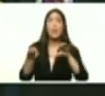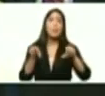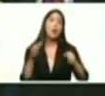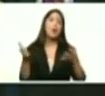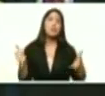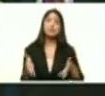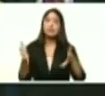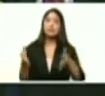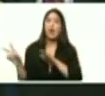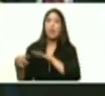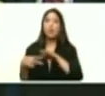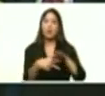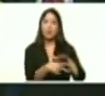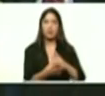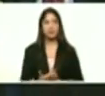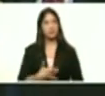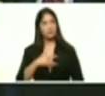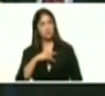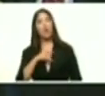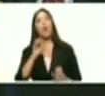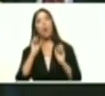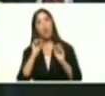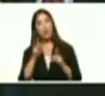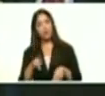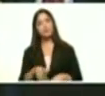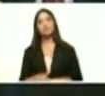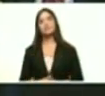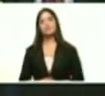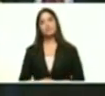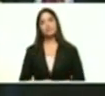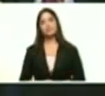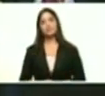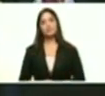estimula el contrabando, está bien, sigue justificando los crímenes, pues,